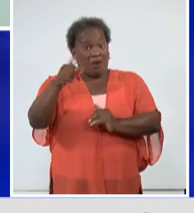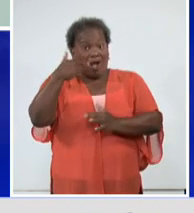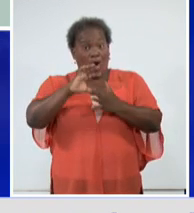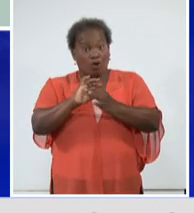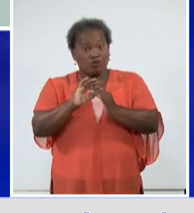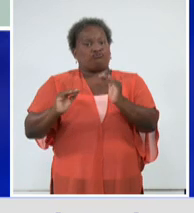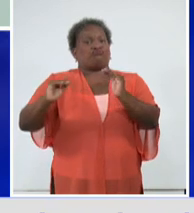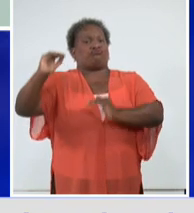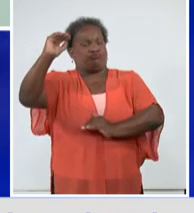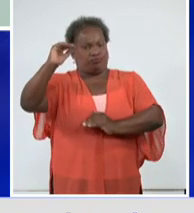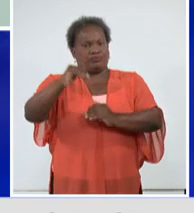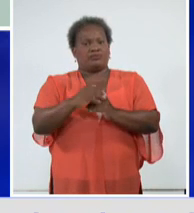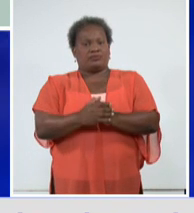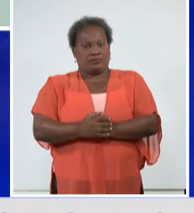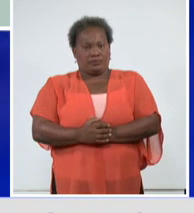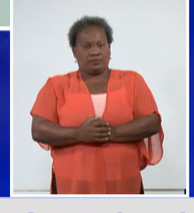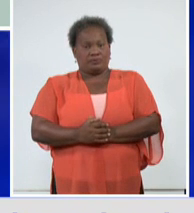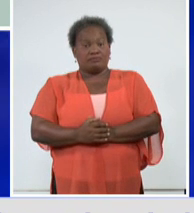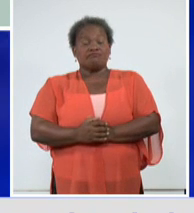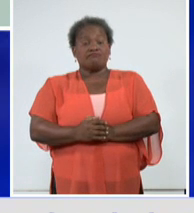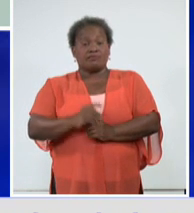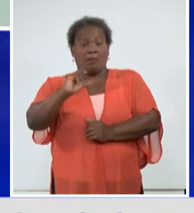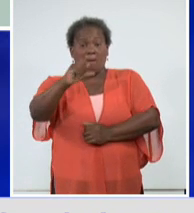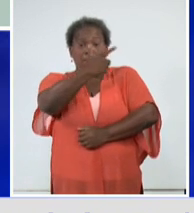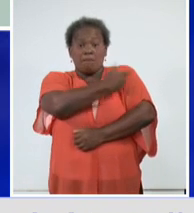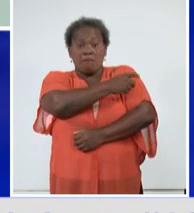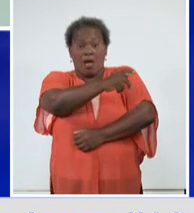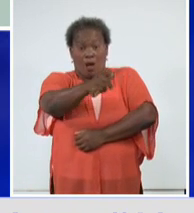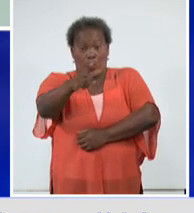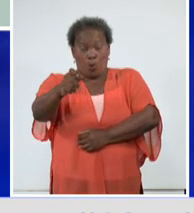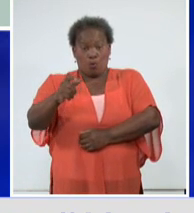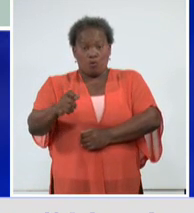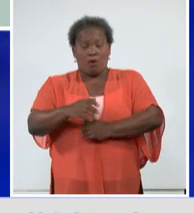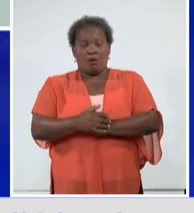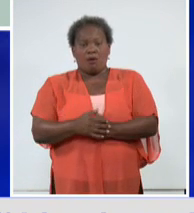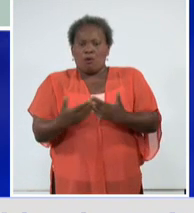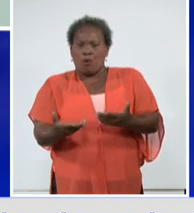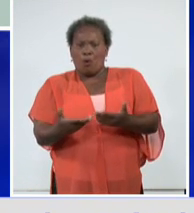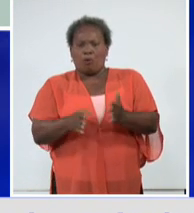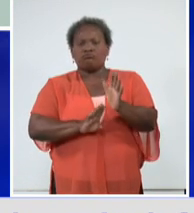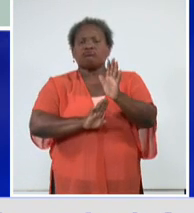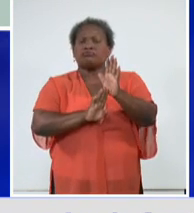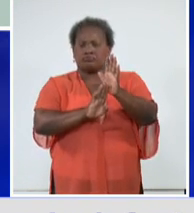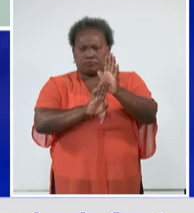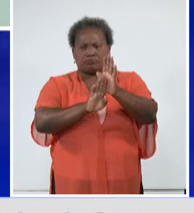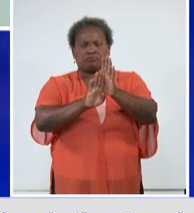La administración de los candidatos vacunales y ya vacunas avanzando, el